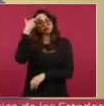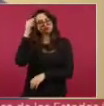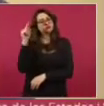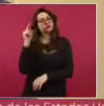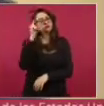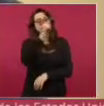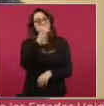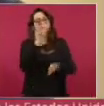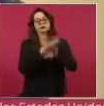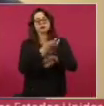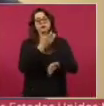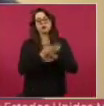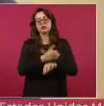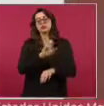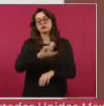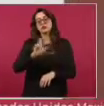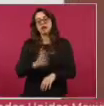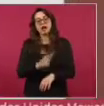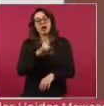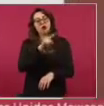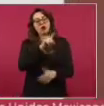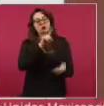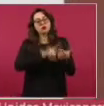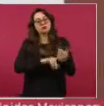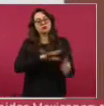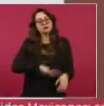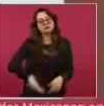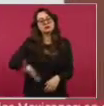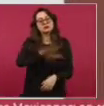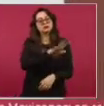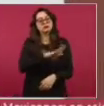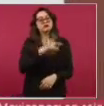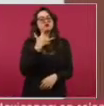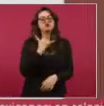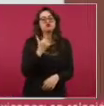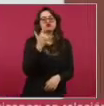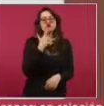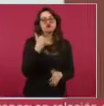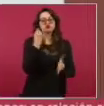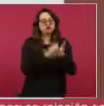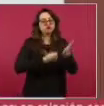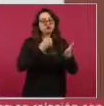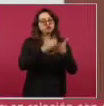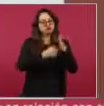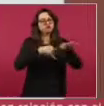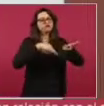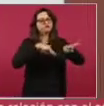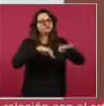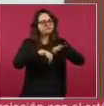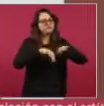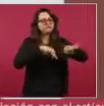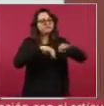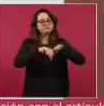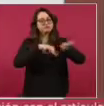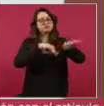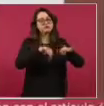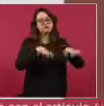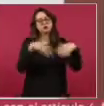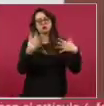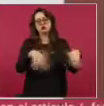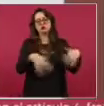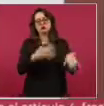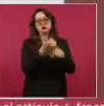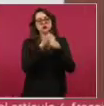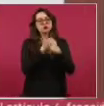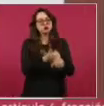Chicago como símbolo de lucha y resistencia de la clase obrera en el mundo.